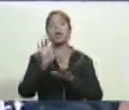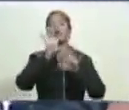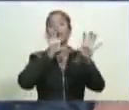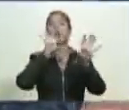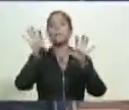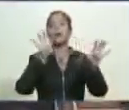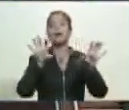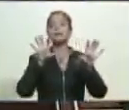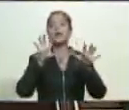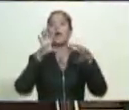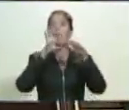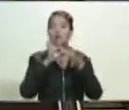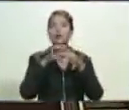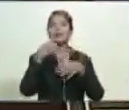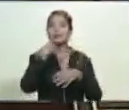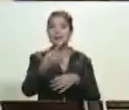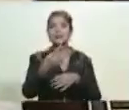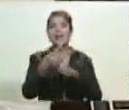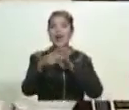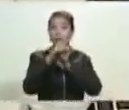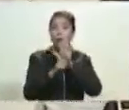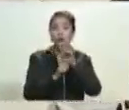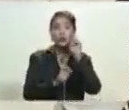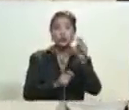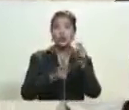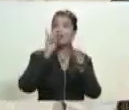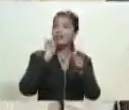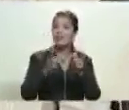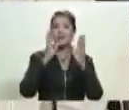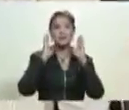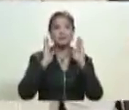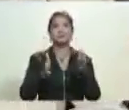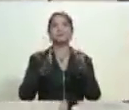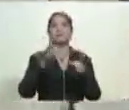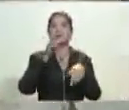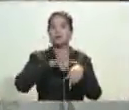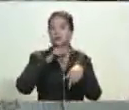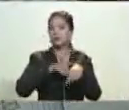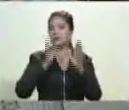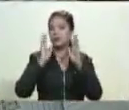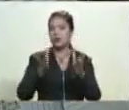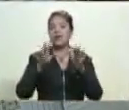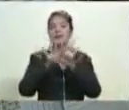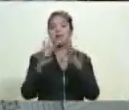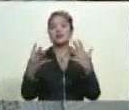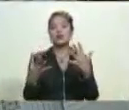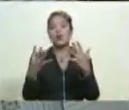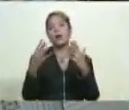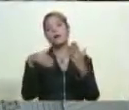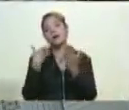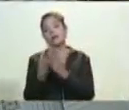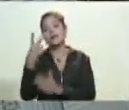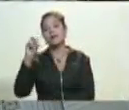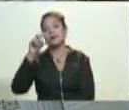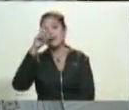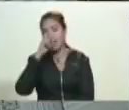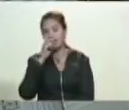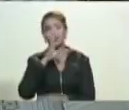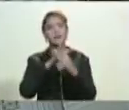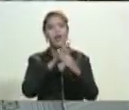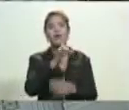Unidas considera que la vida útil de una constitución son 19, 20 años.